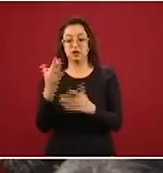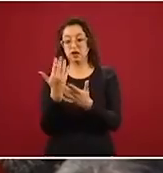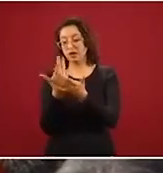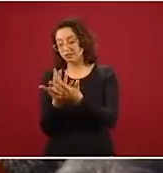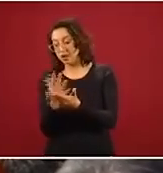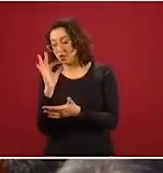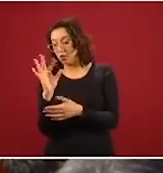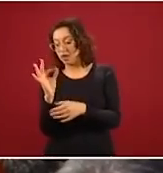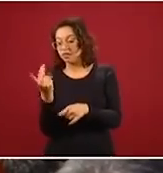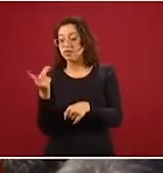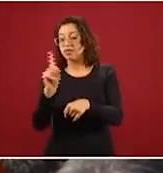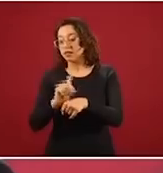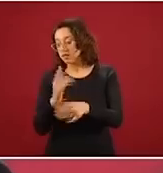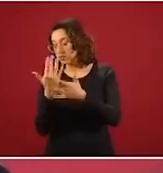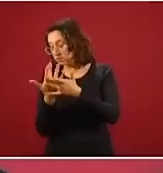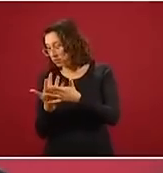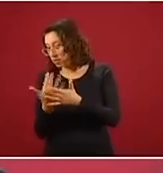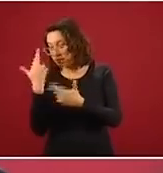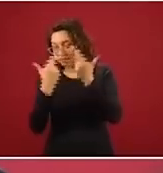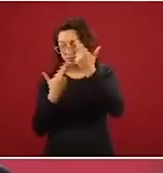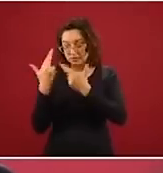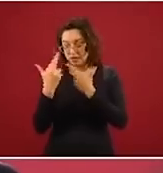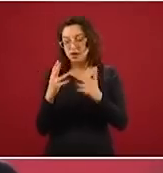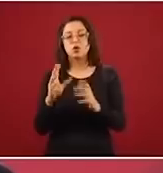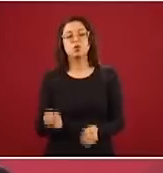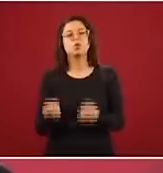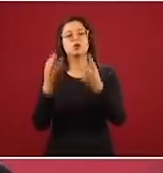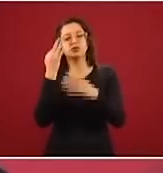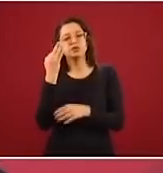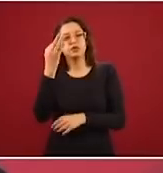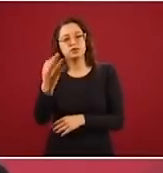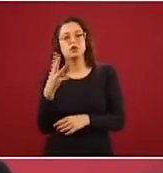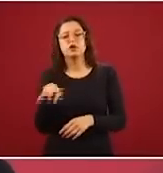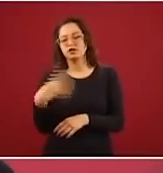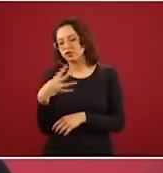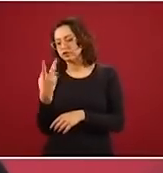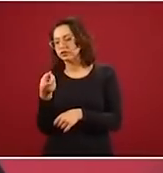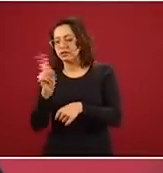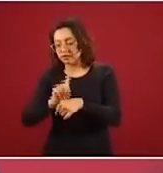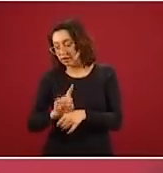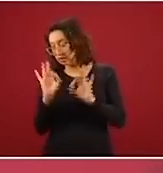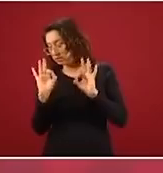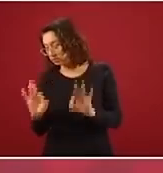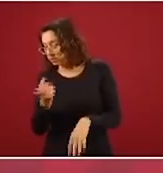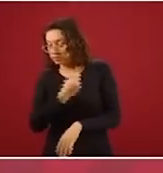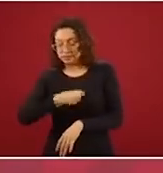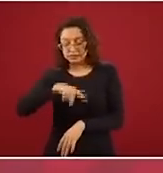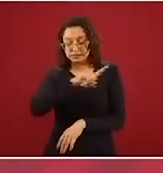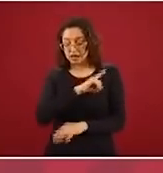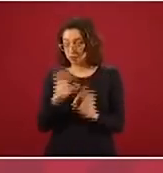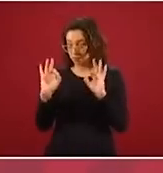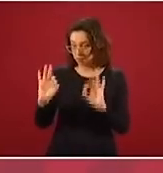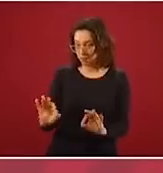cuarentena, les faltan solo 5 días para completar los 14 días, gozan de perfecto estado de salud, cuando estén terminado ese